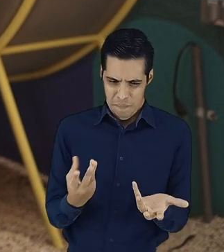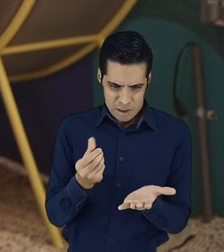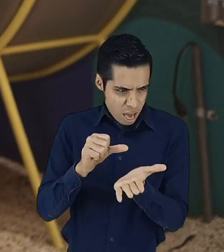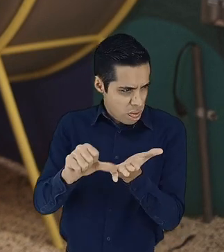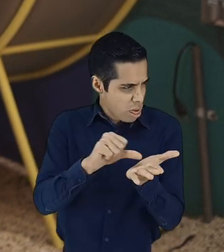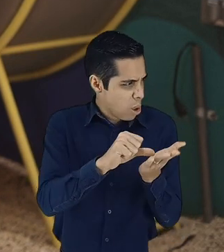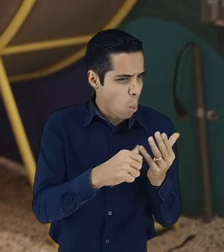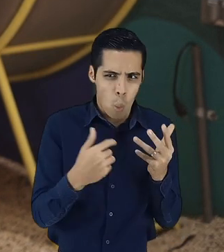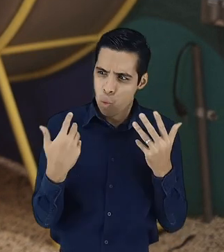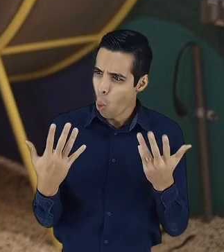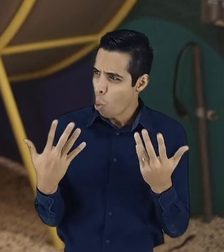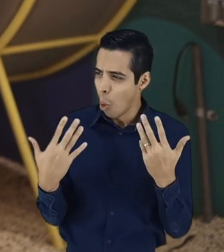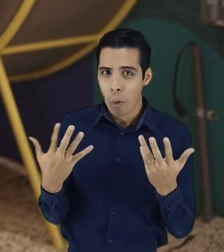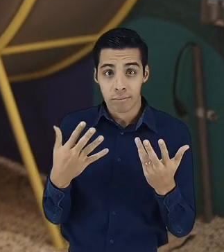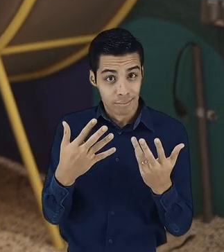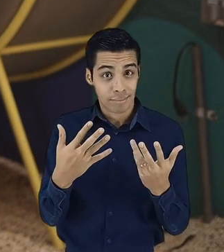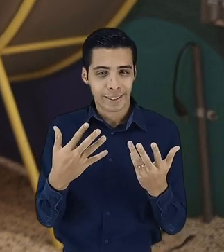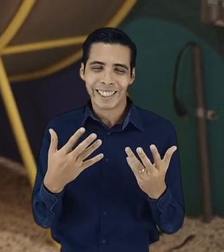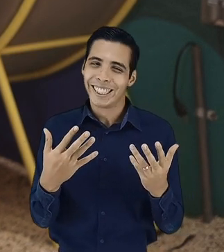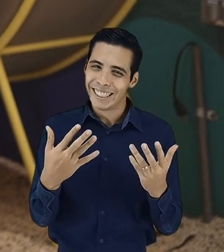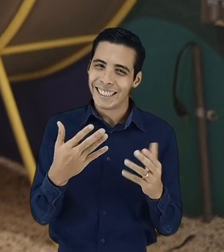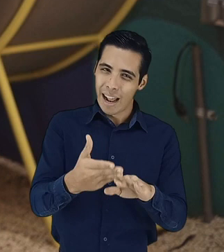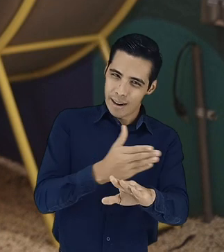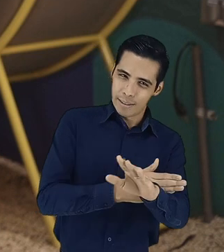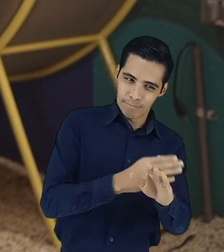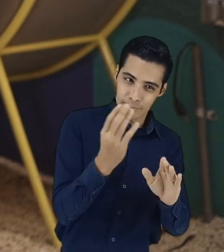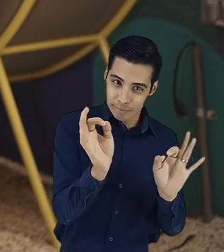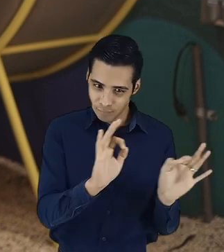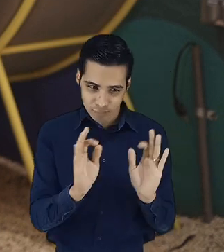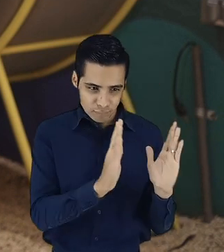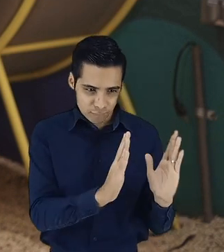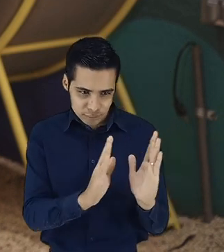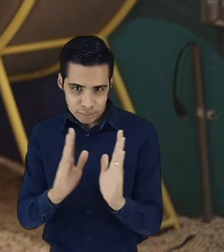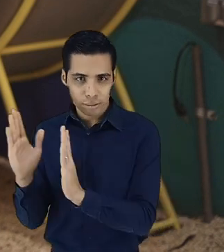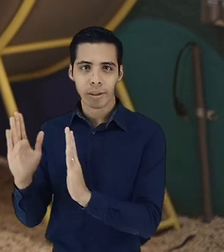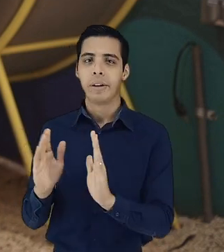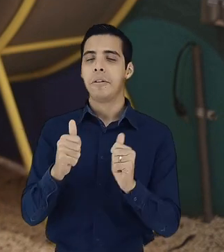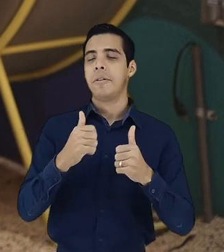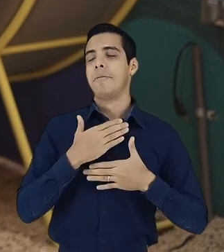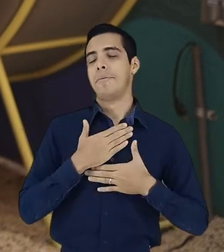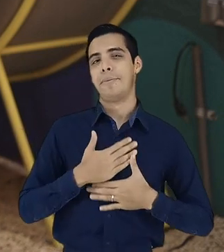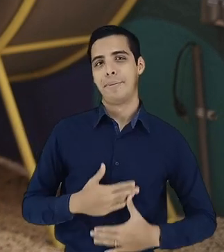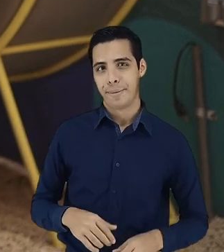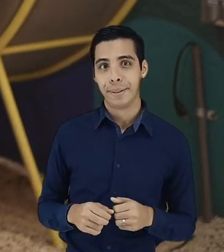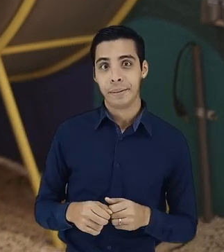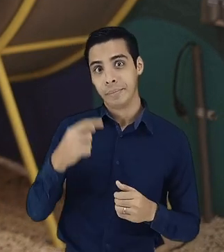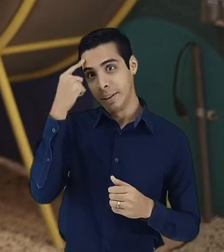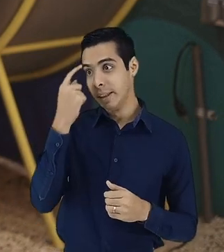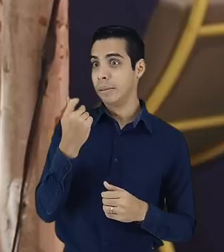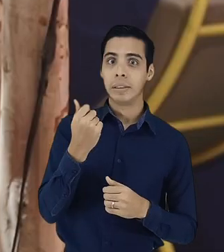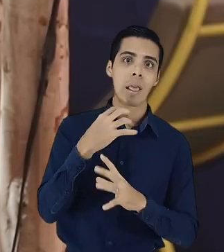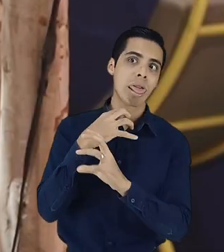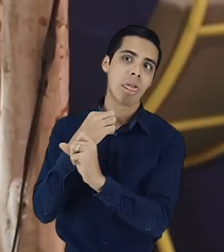¿Yo gasté todo esto? Pues con el orden de nuestras finanzas esto no debe volver a pasar porque eres tú quien maneja las mismas y no las finanzas